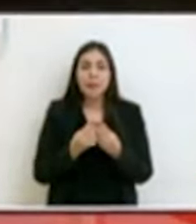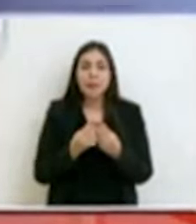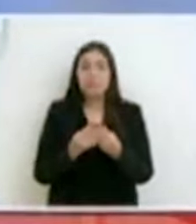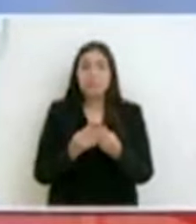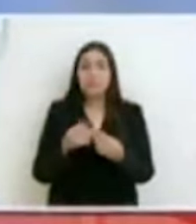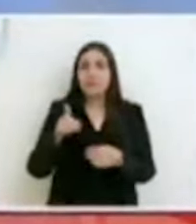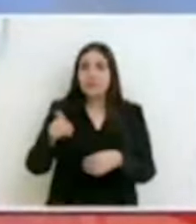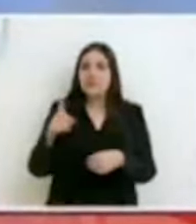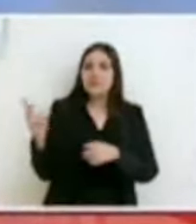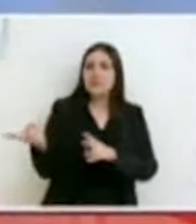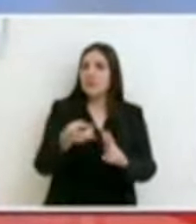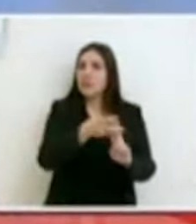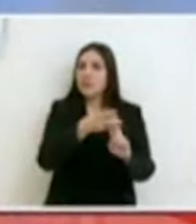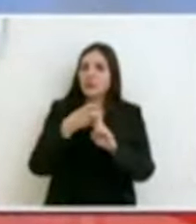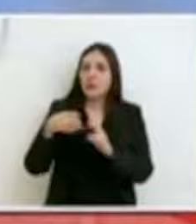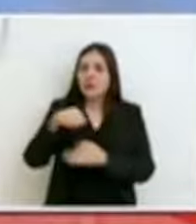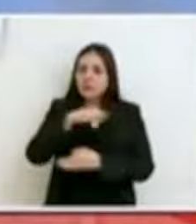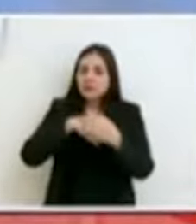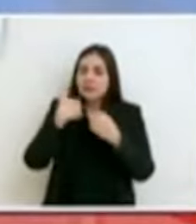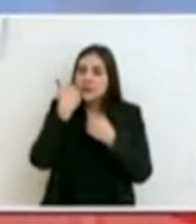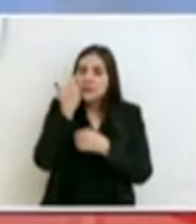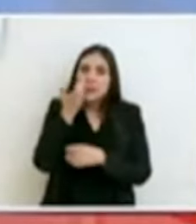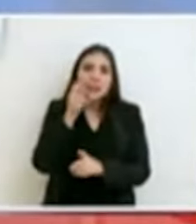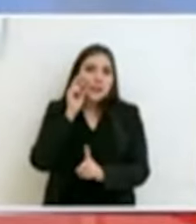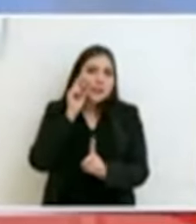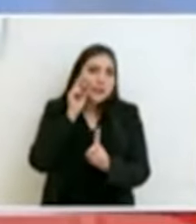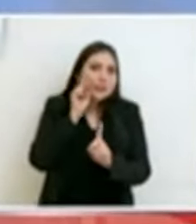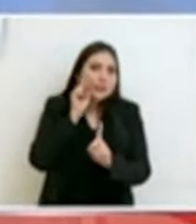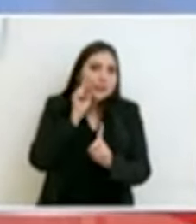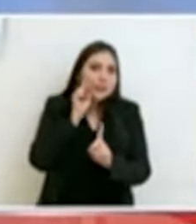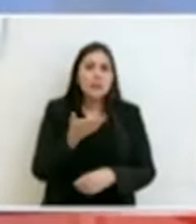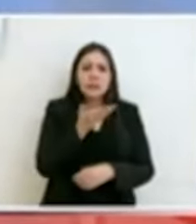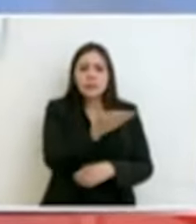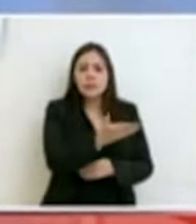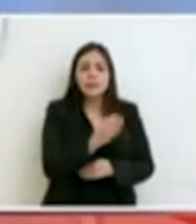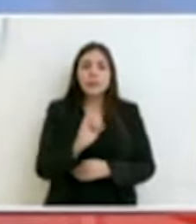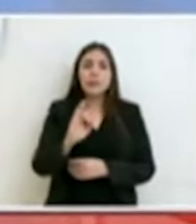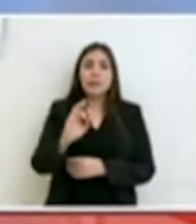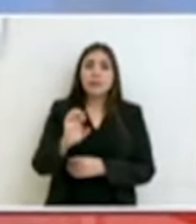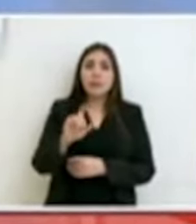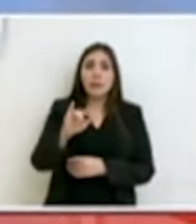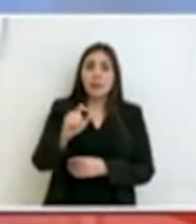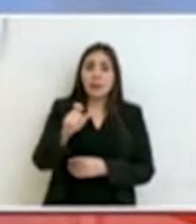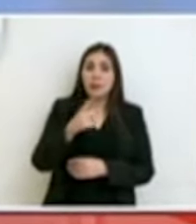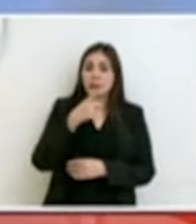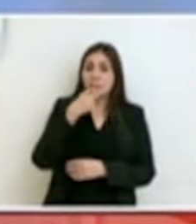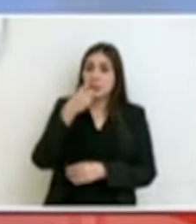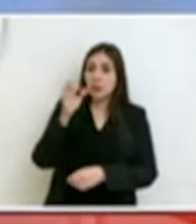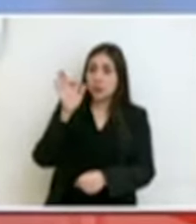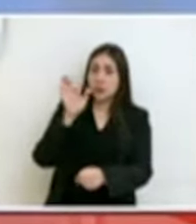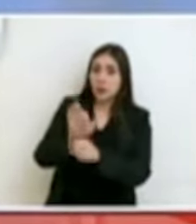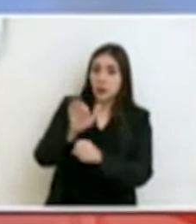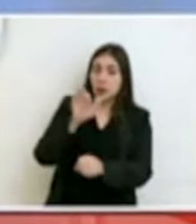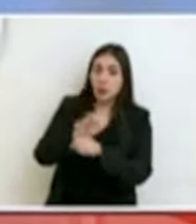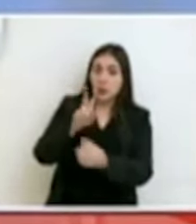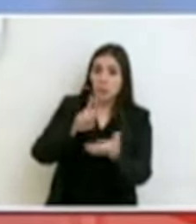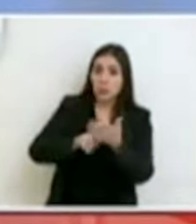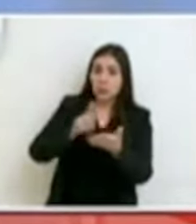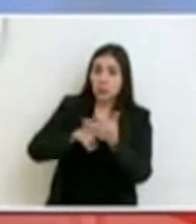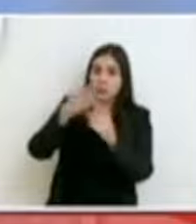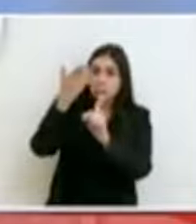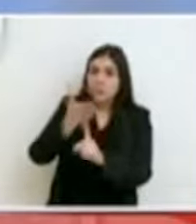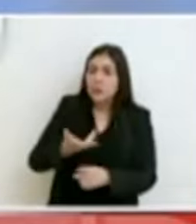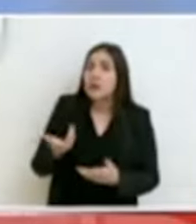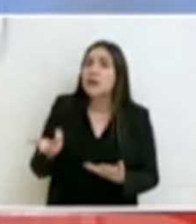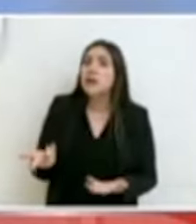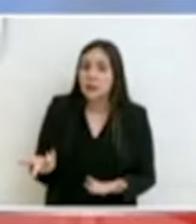secuestrado. Tienen que traerlo. A ver, tú, Félix, que no se supone que defiendes la integridad también. No,